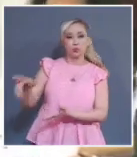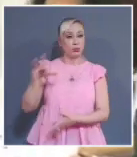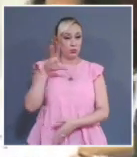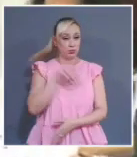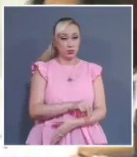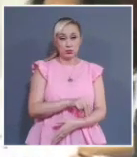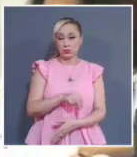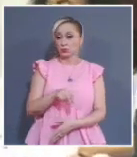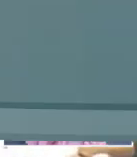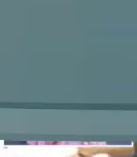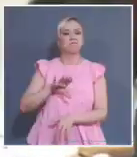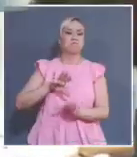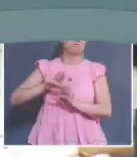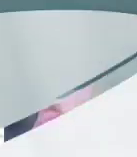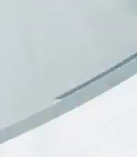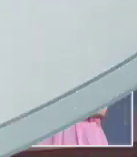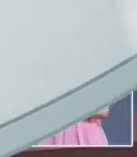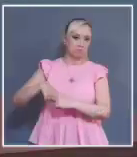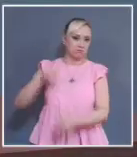Carlos González.